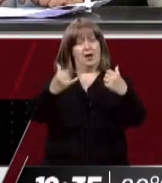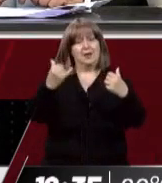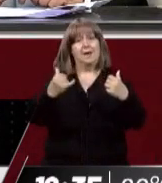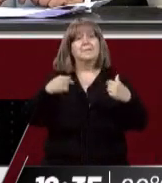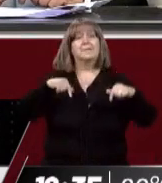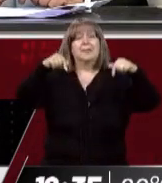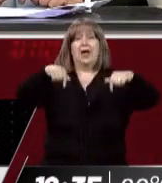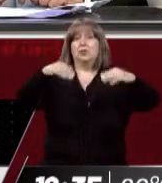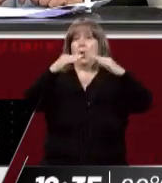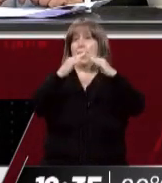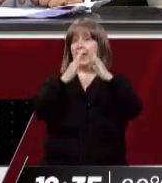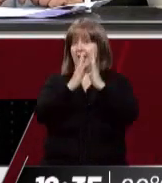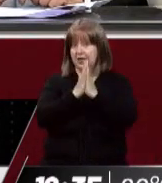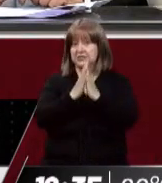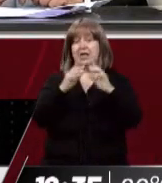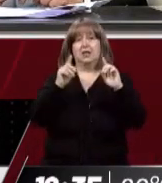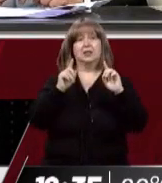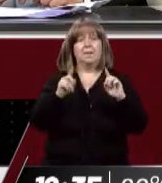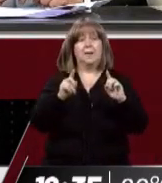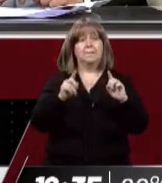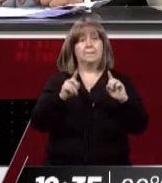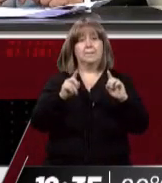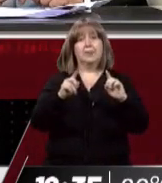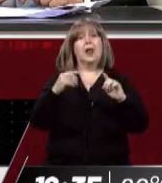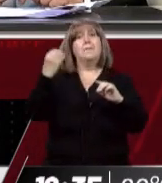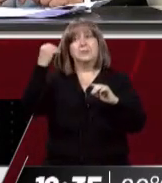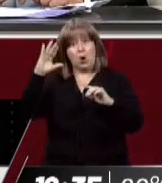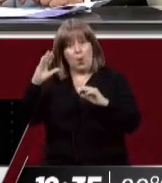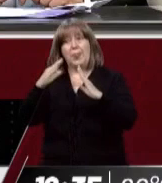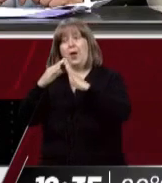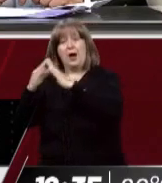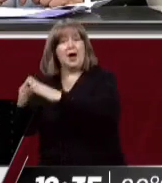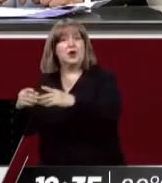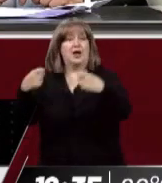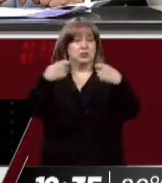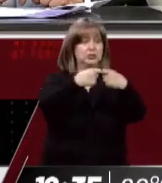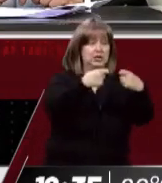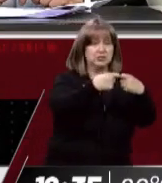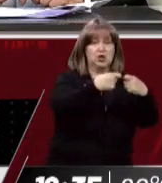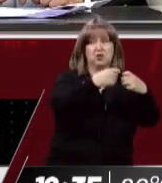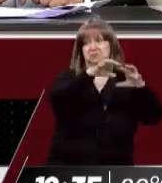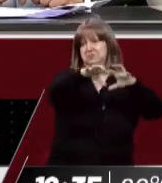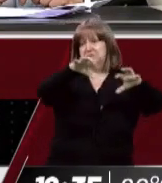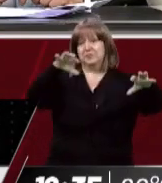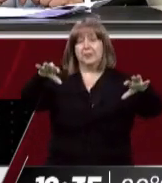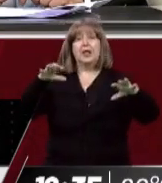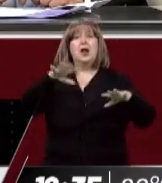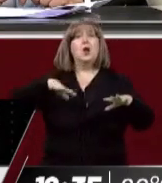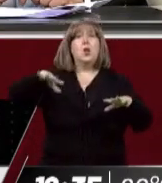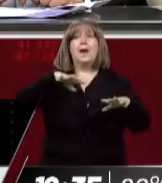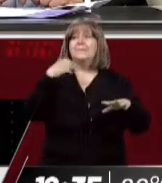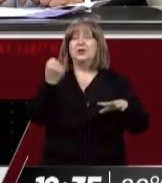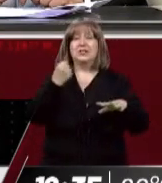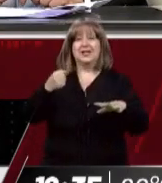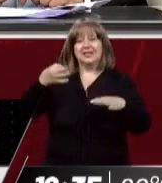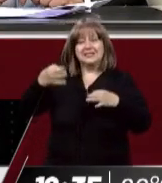una iglesia, también pueden trabajar en clubes de barrio, en asociaciones barriales. La idea es tener un lugar seguro